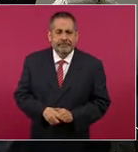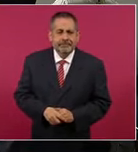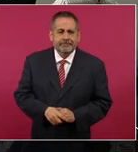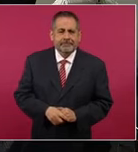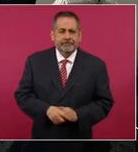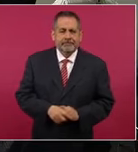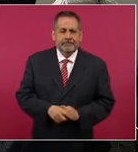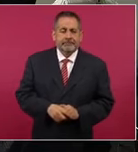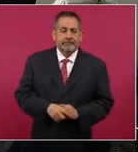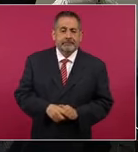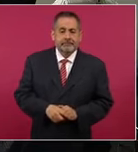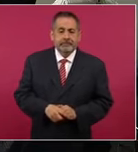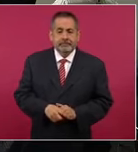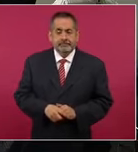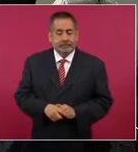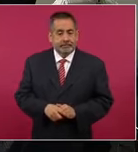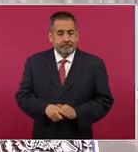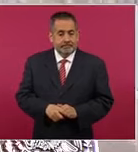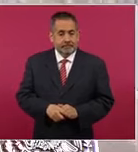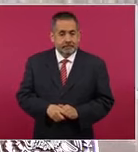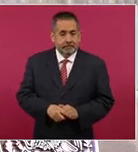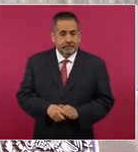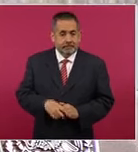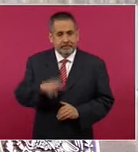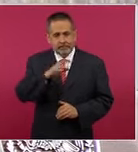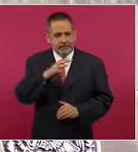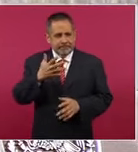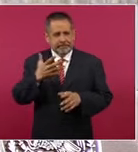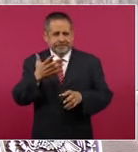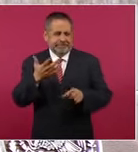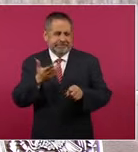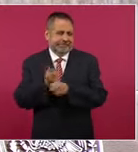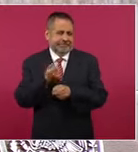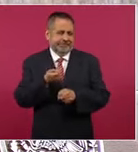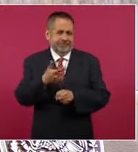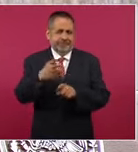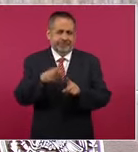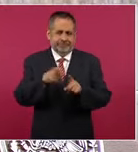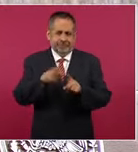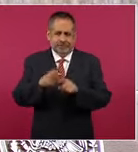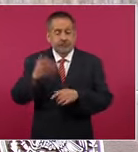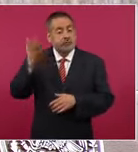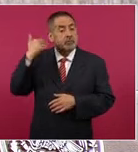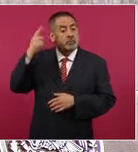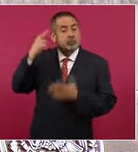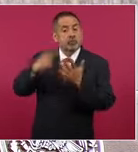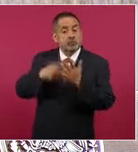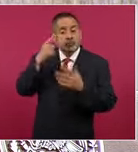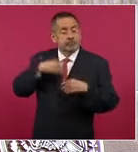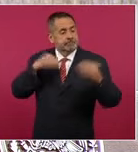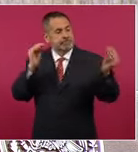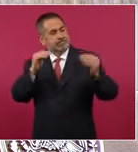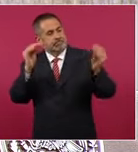A Diego le hablando de apodos, le dije en un debate,